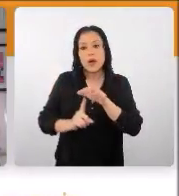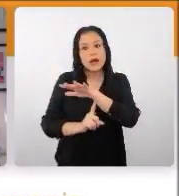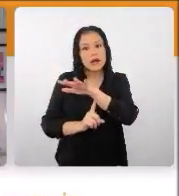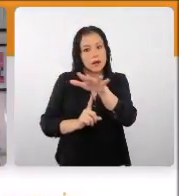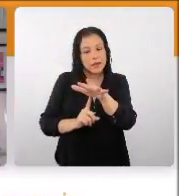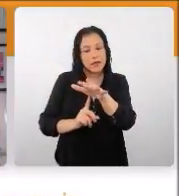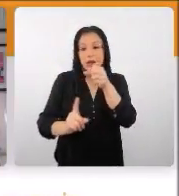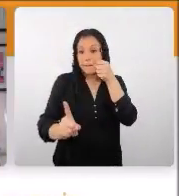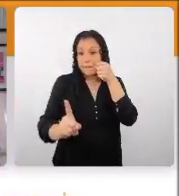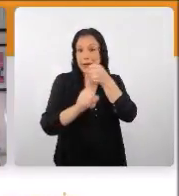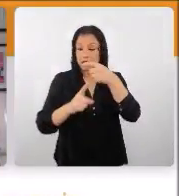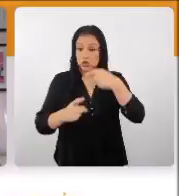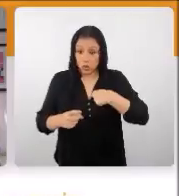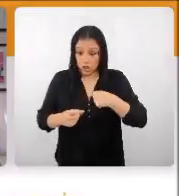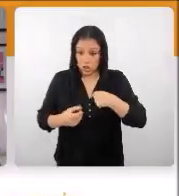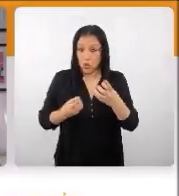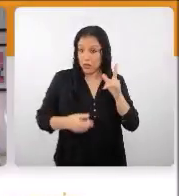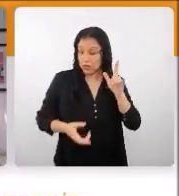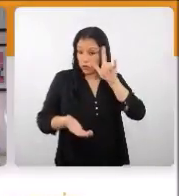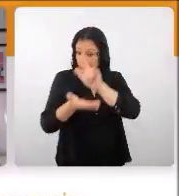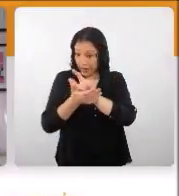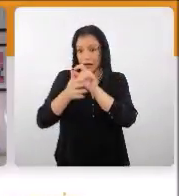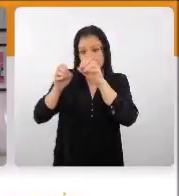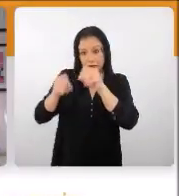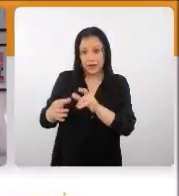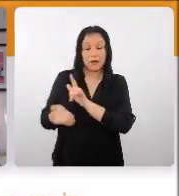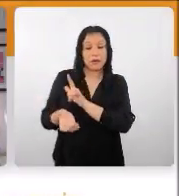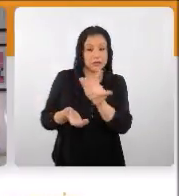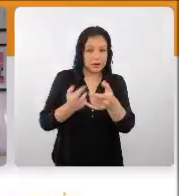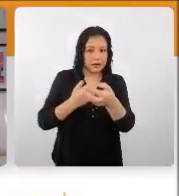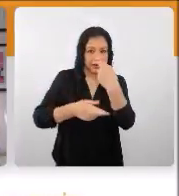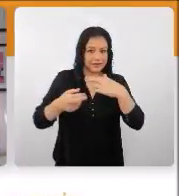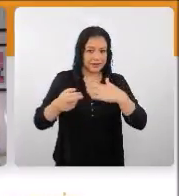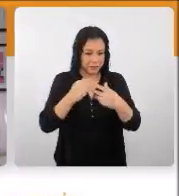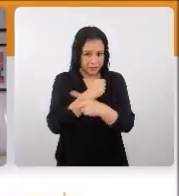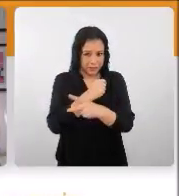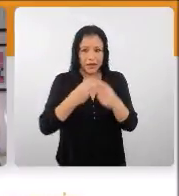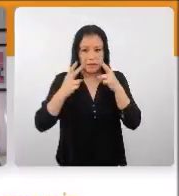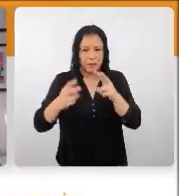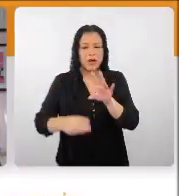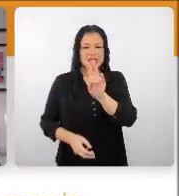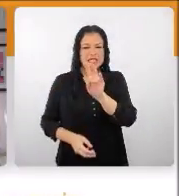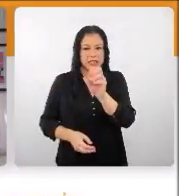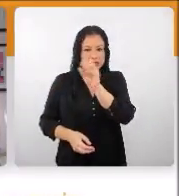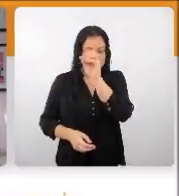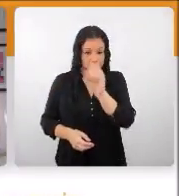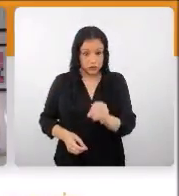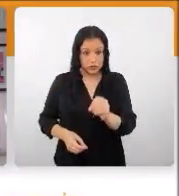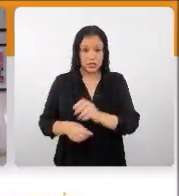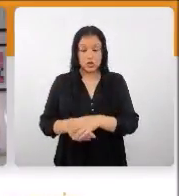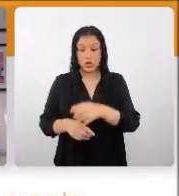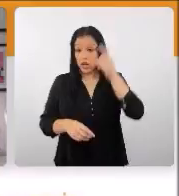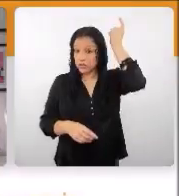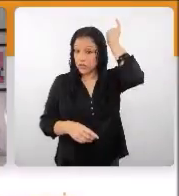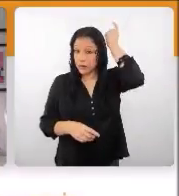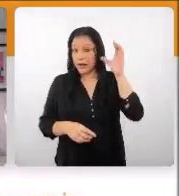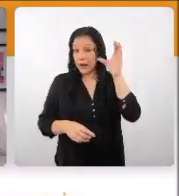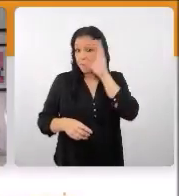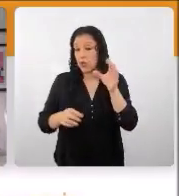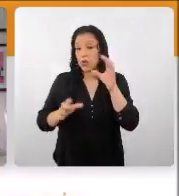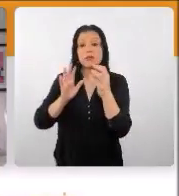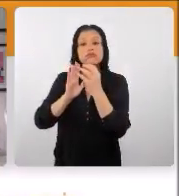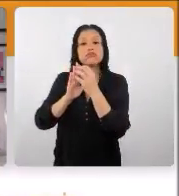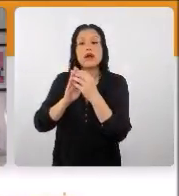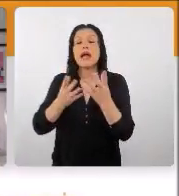El impacto que yo voy a dejar en el destino. Y aquí vemos, por ejemplo, que el 70% de los alemanes buscan marcas